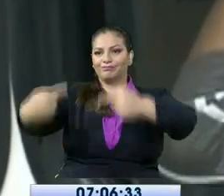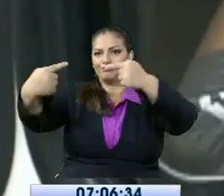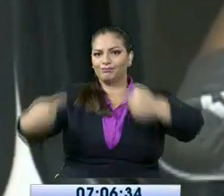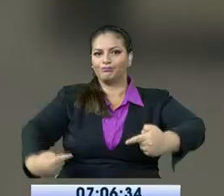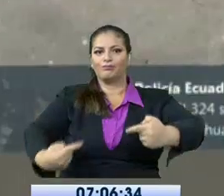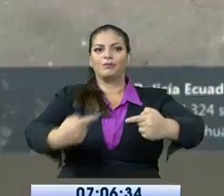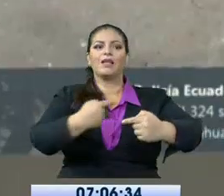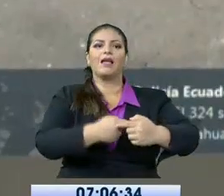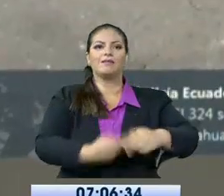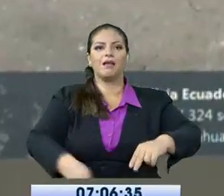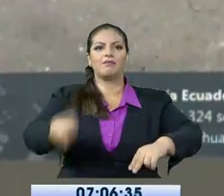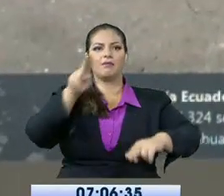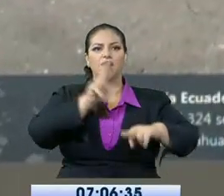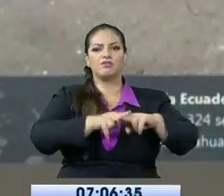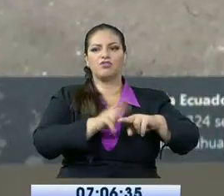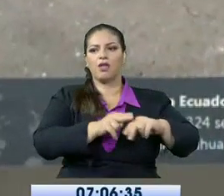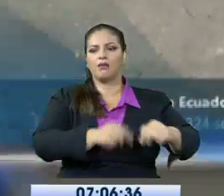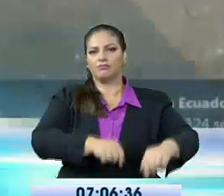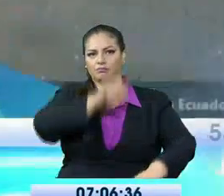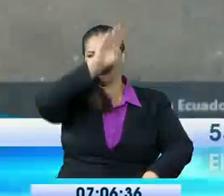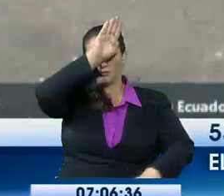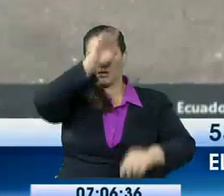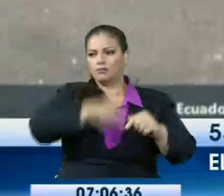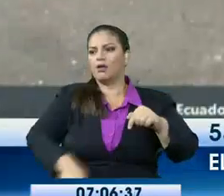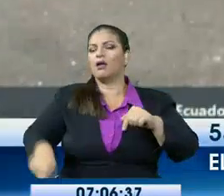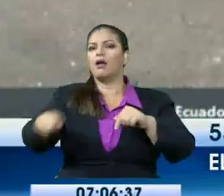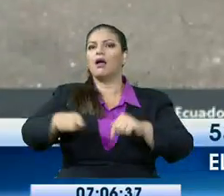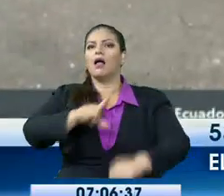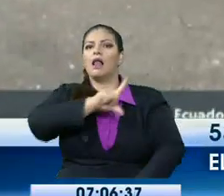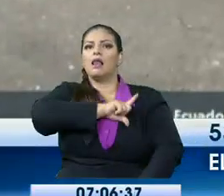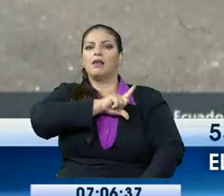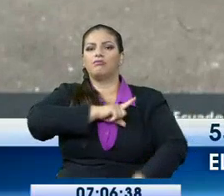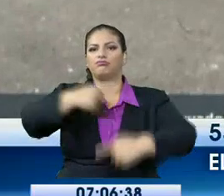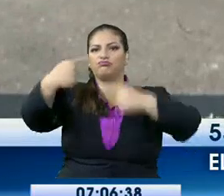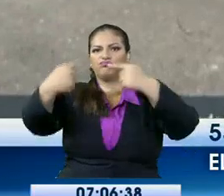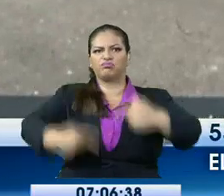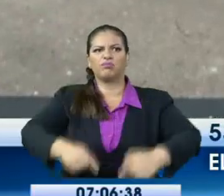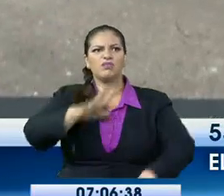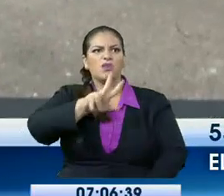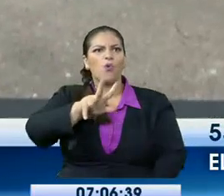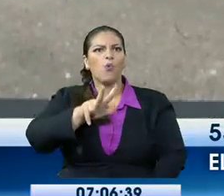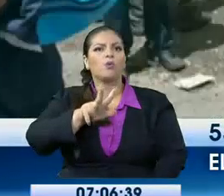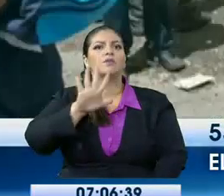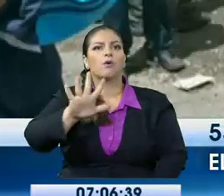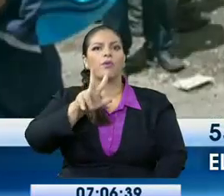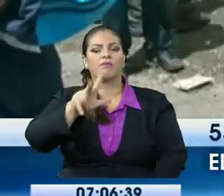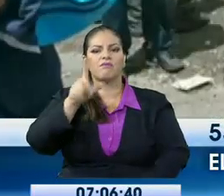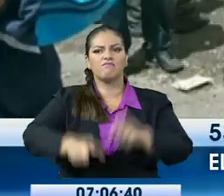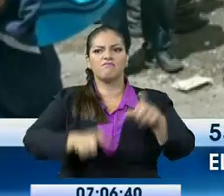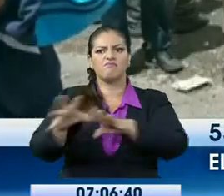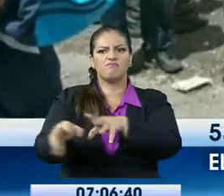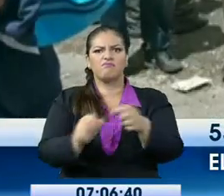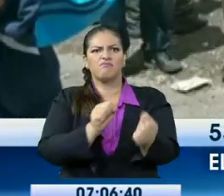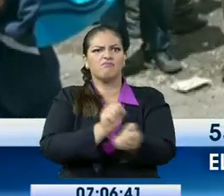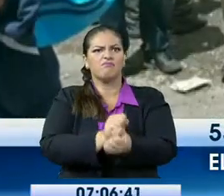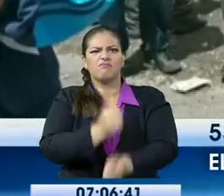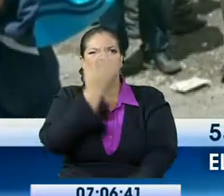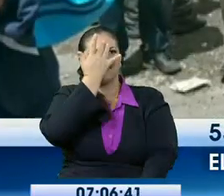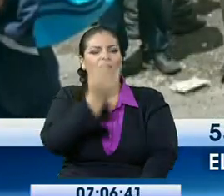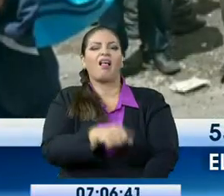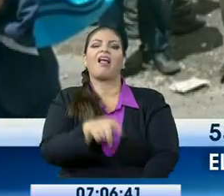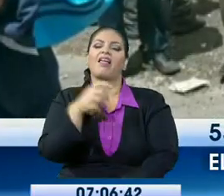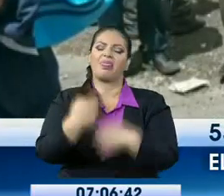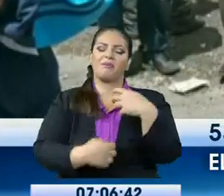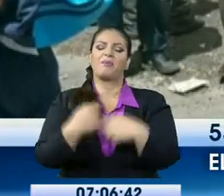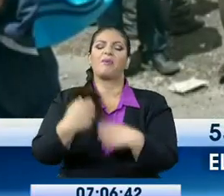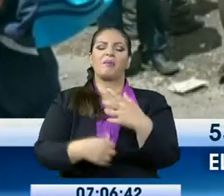Quito. Los 53 implicados fueron puestos a órdenes de la justicia y trasladados a la unidad de flagrancia de la capital. Previo al evento, también